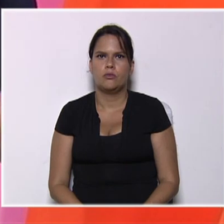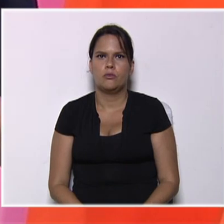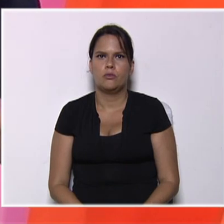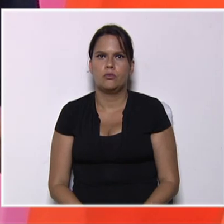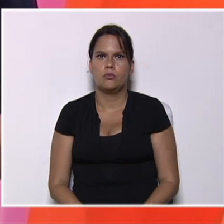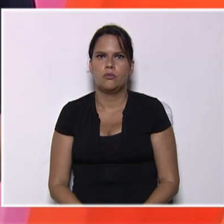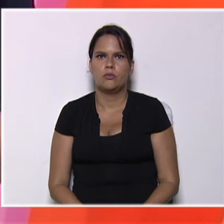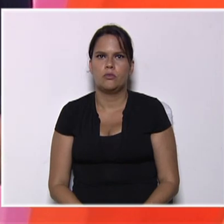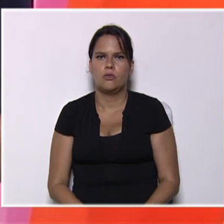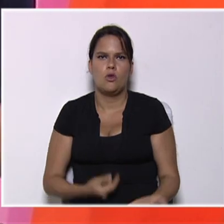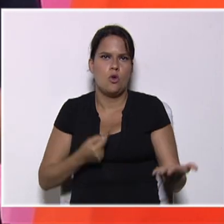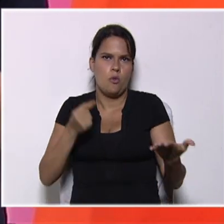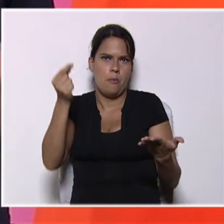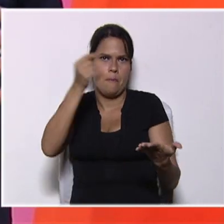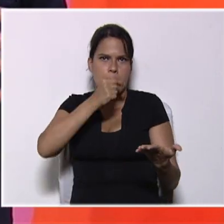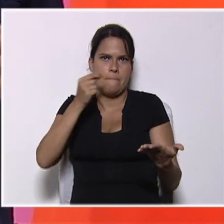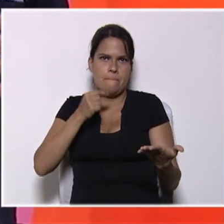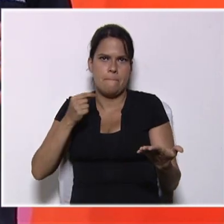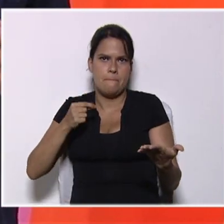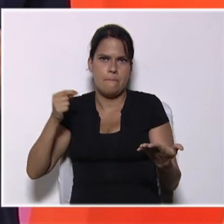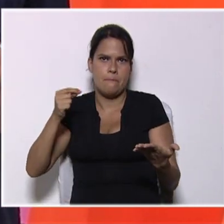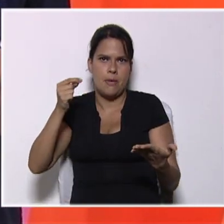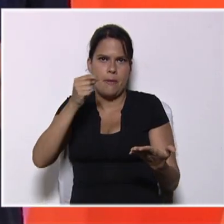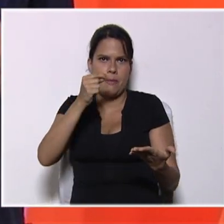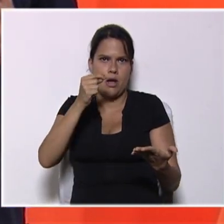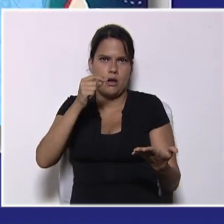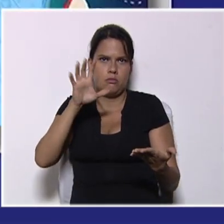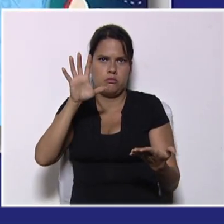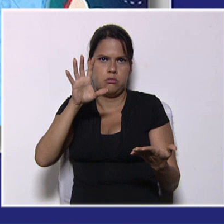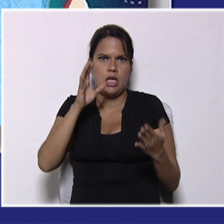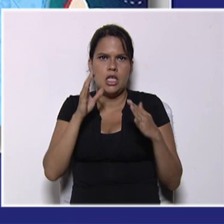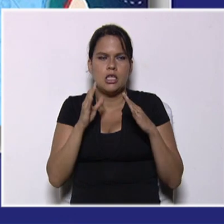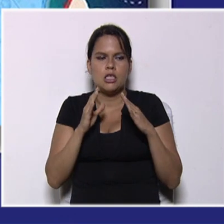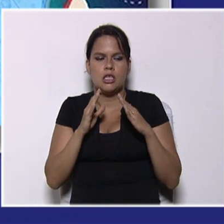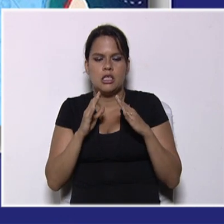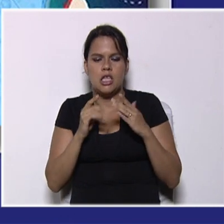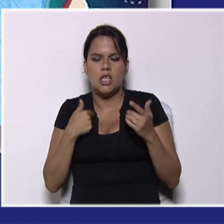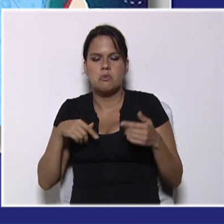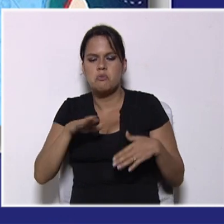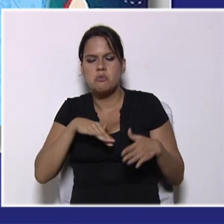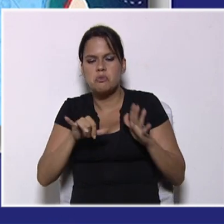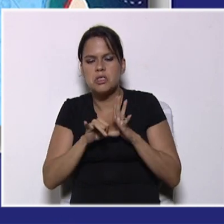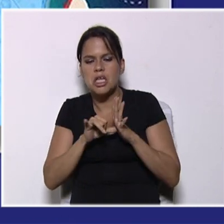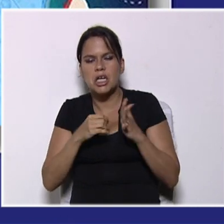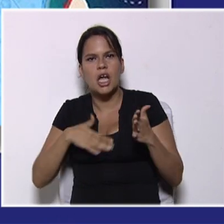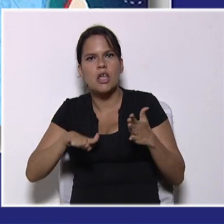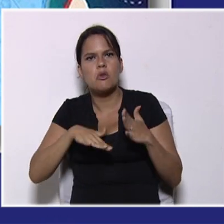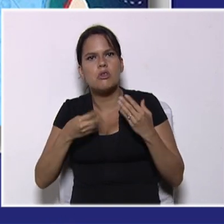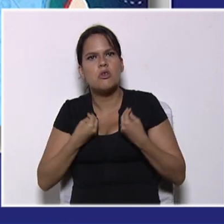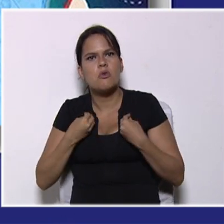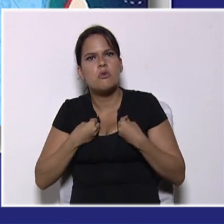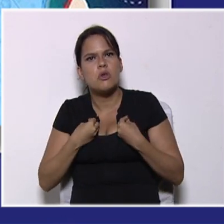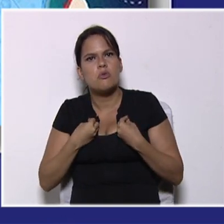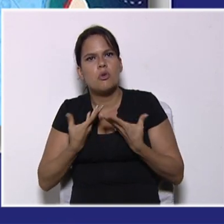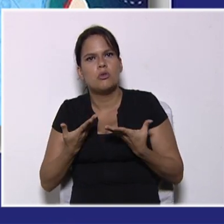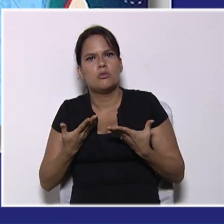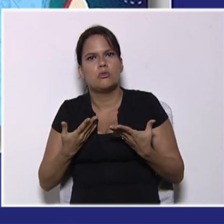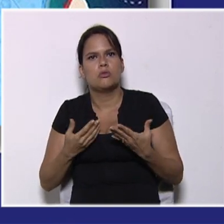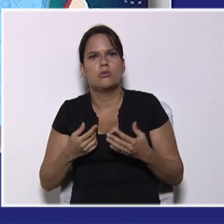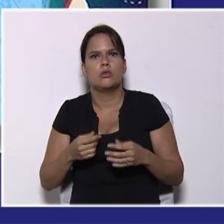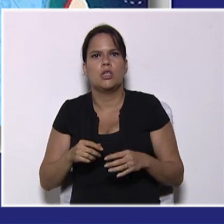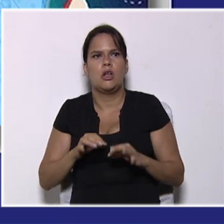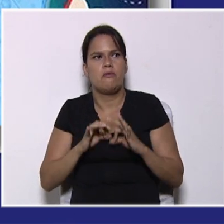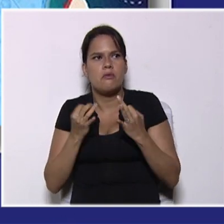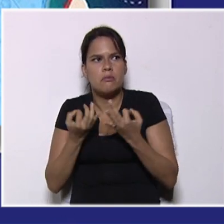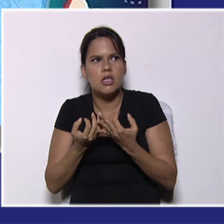un mapa, ¿sí? De la calle o la localidad de al menos 10 familias, y eso les permite a ustedes también conocer un poco de